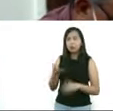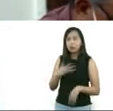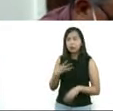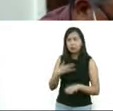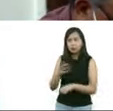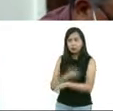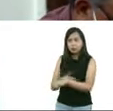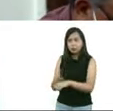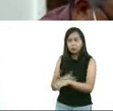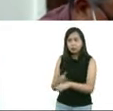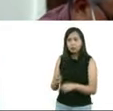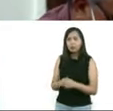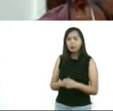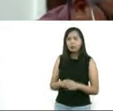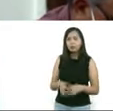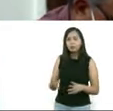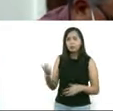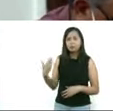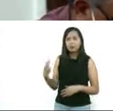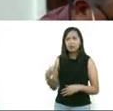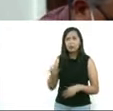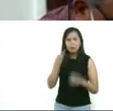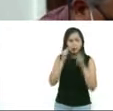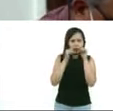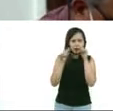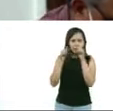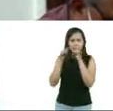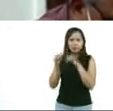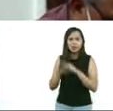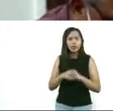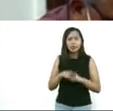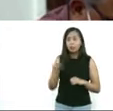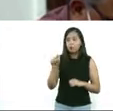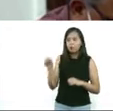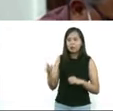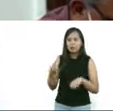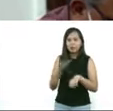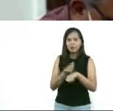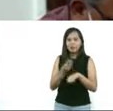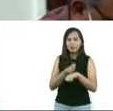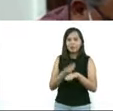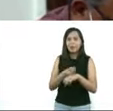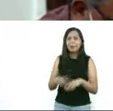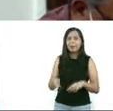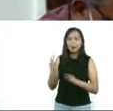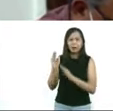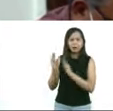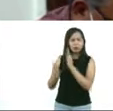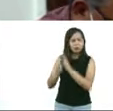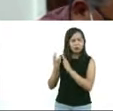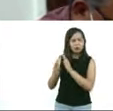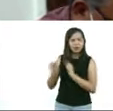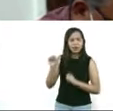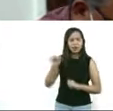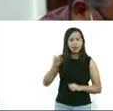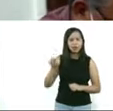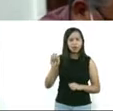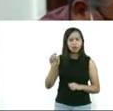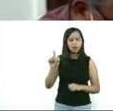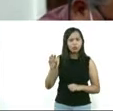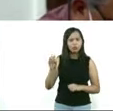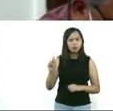Hace unos días hicimos un recorrido por las instalaciones y notamos que pues, se está construyendo un museo del ajolote, se está acondicionando una zona de humedales